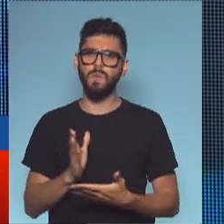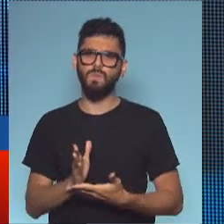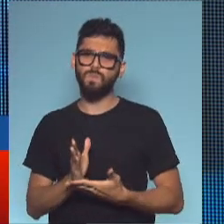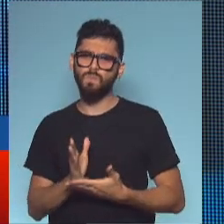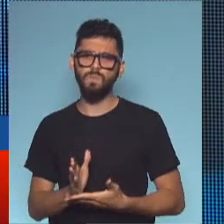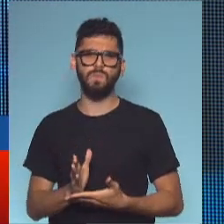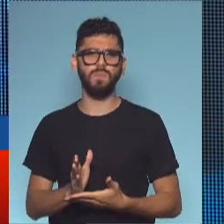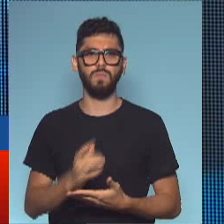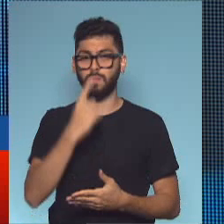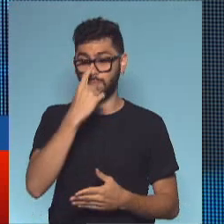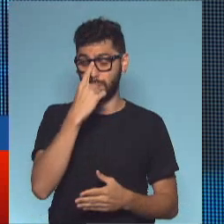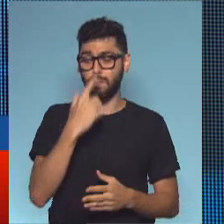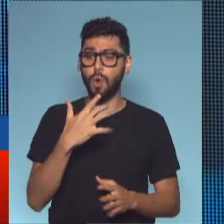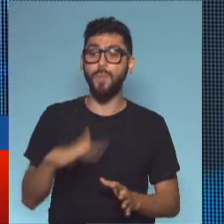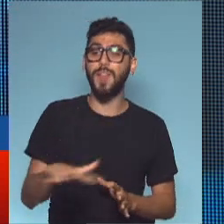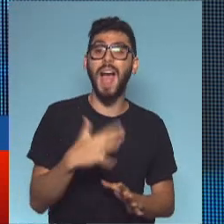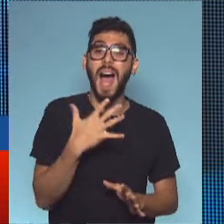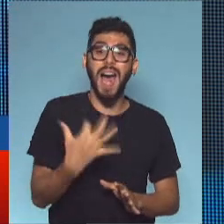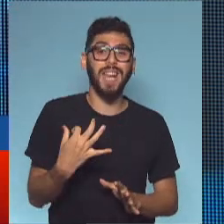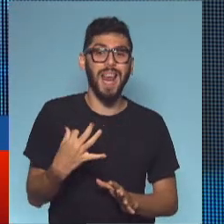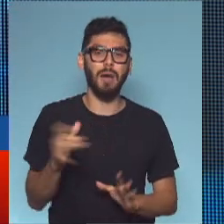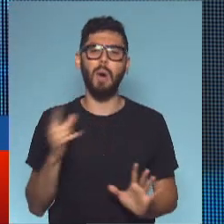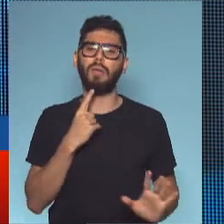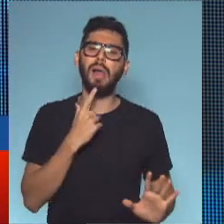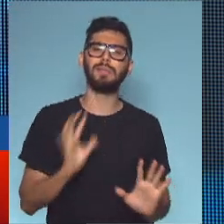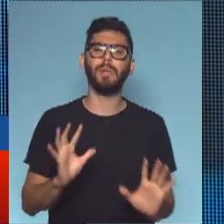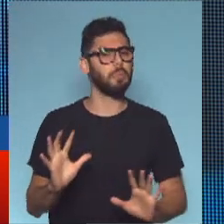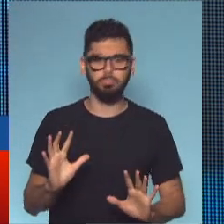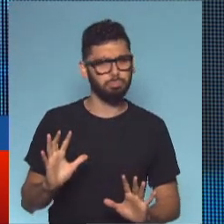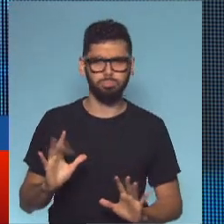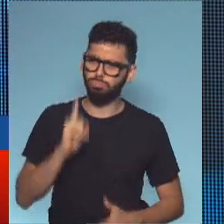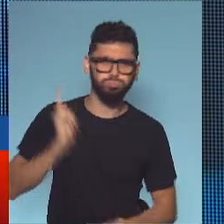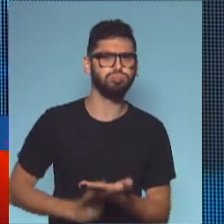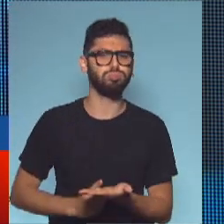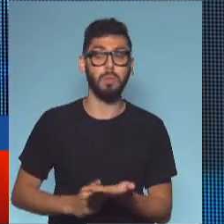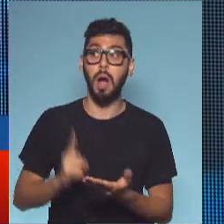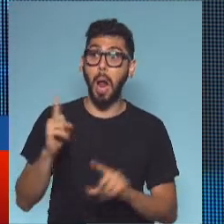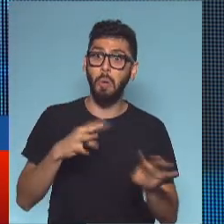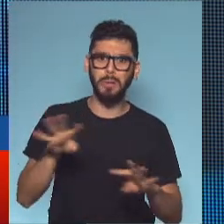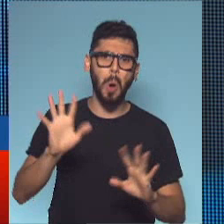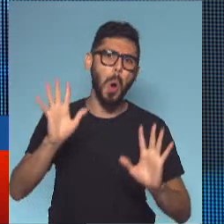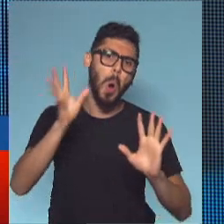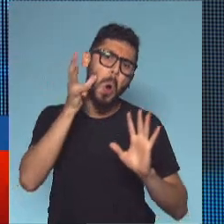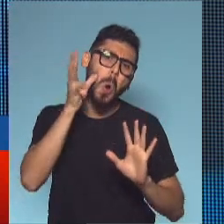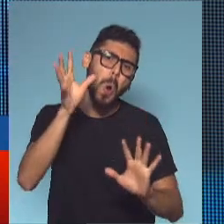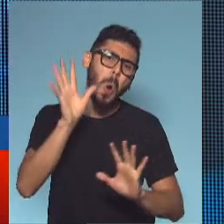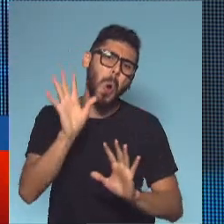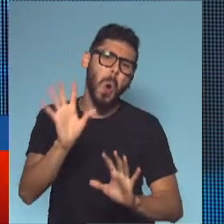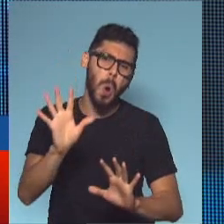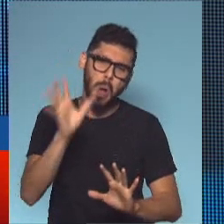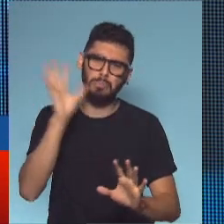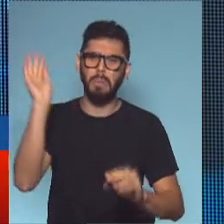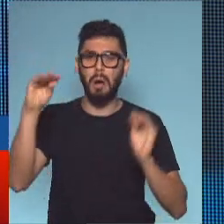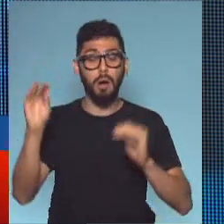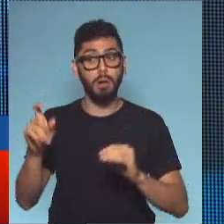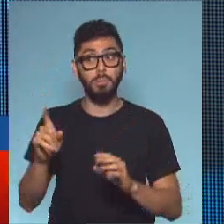también quizás los más realistas por momentos, hasta incluso llevando al riesgo de ser considerados tremendistas, ¿no? Sí. O hasta exagerados